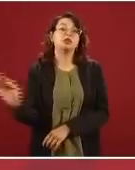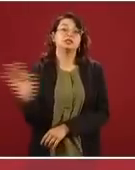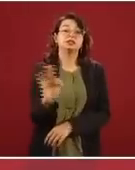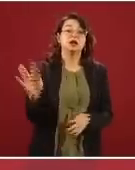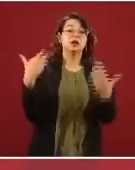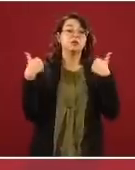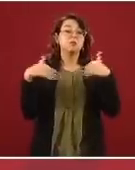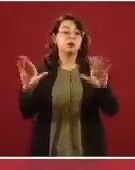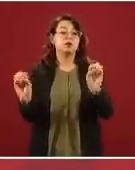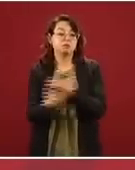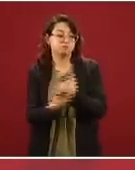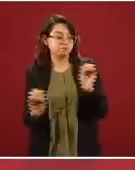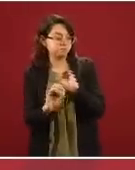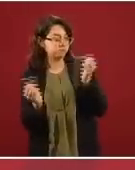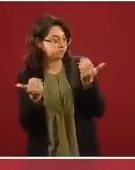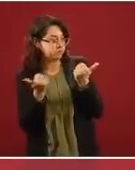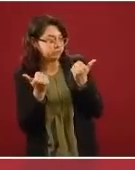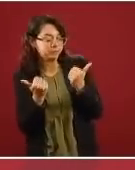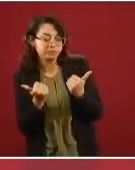tendrían